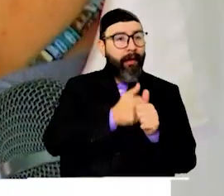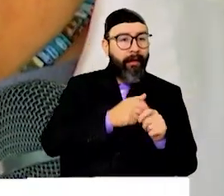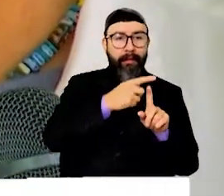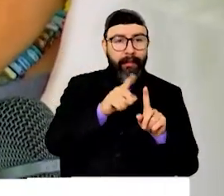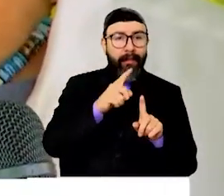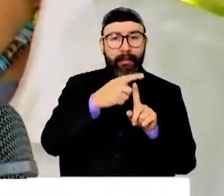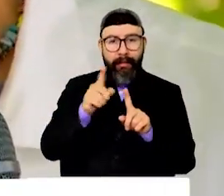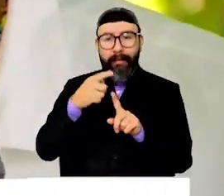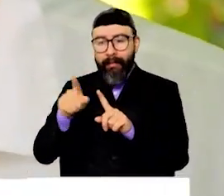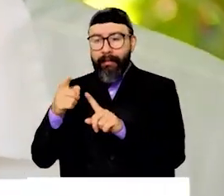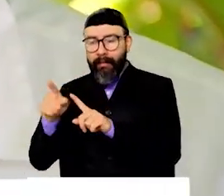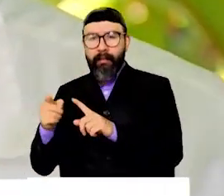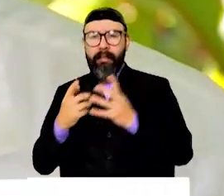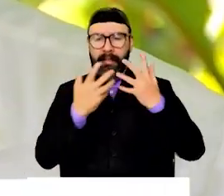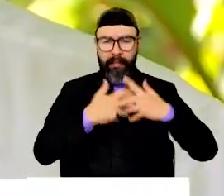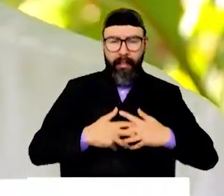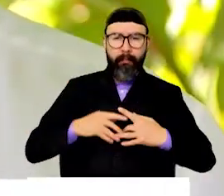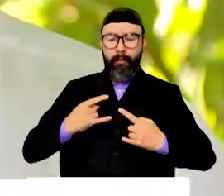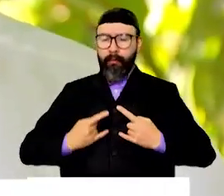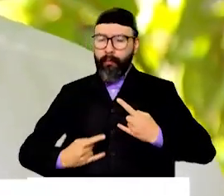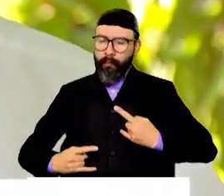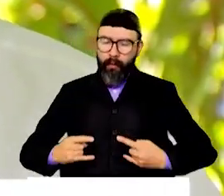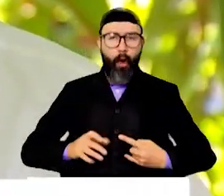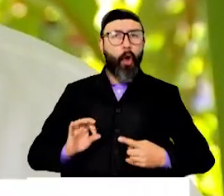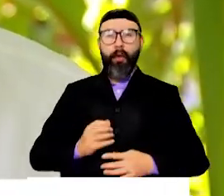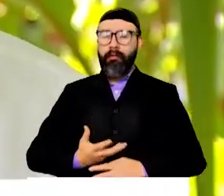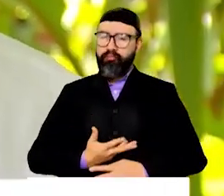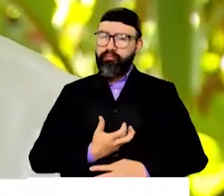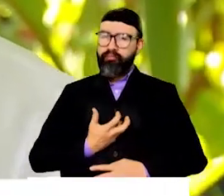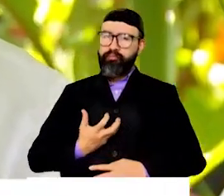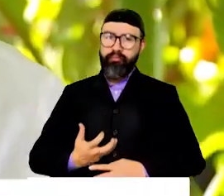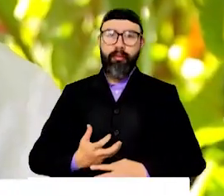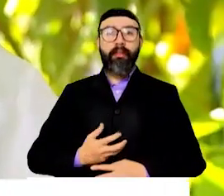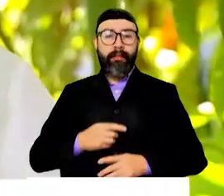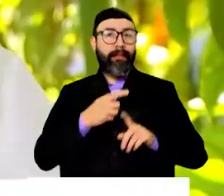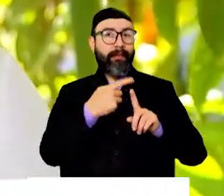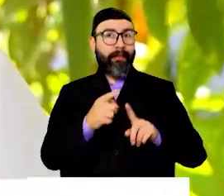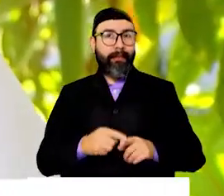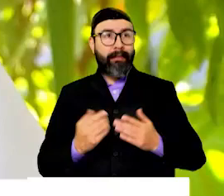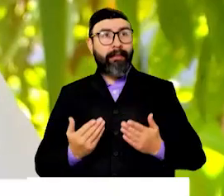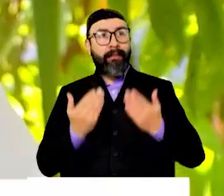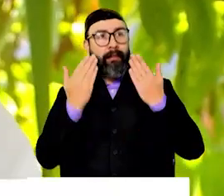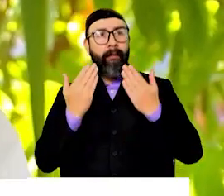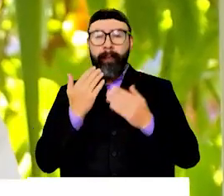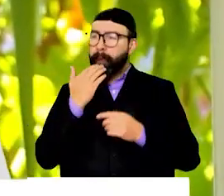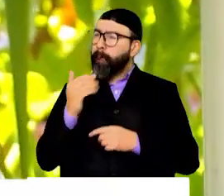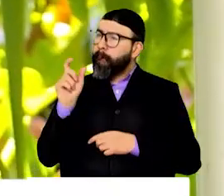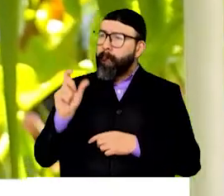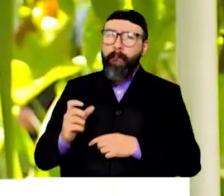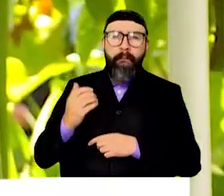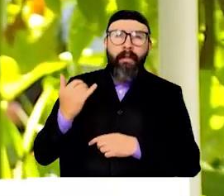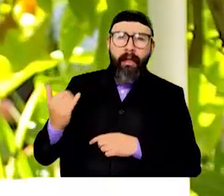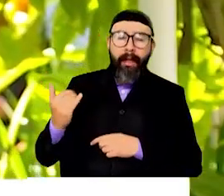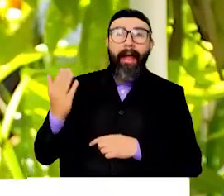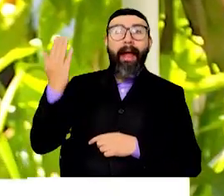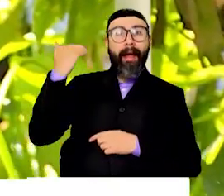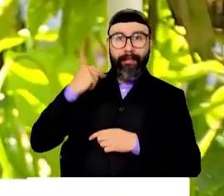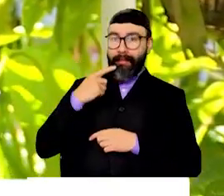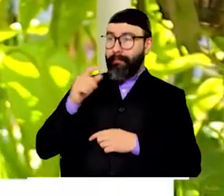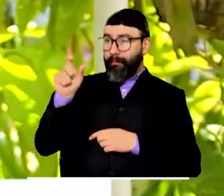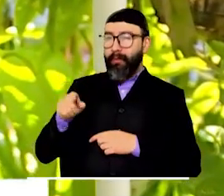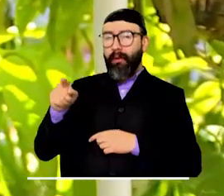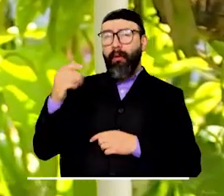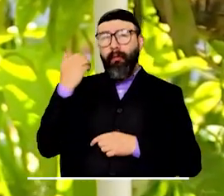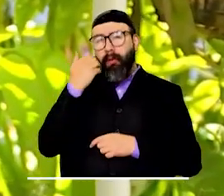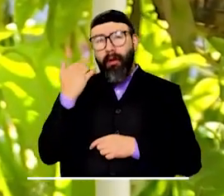los sistemas metabólicos o gastrointestinales. Y al paciente que referíamos con esta historia